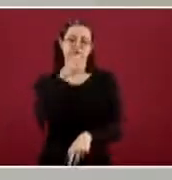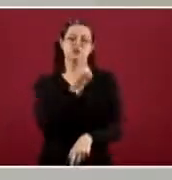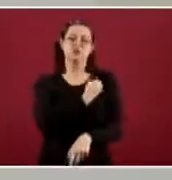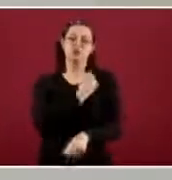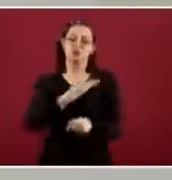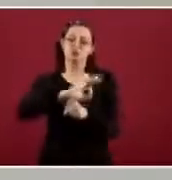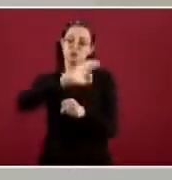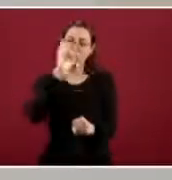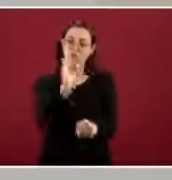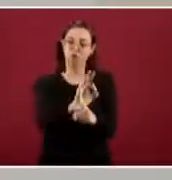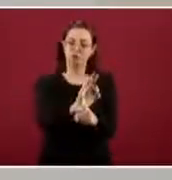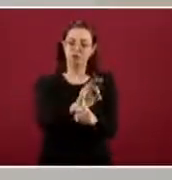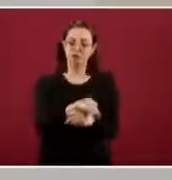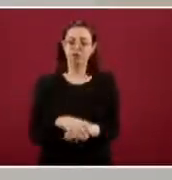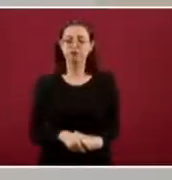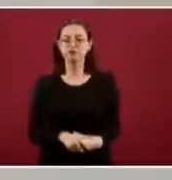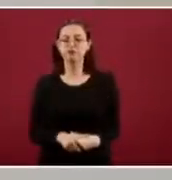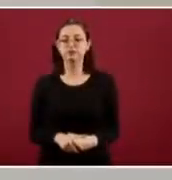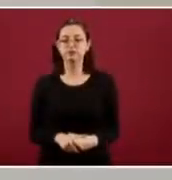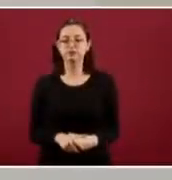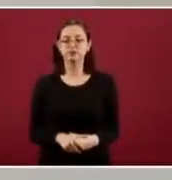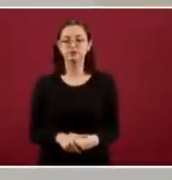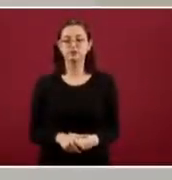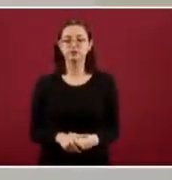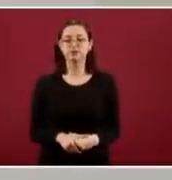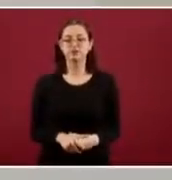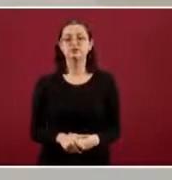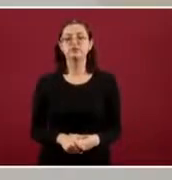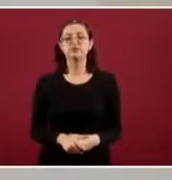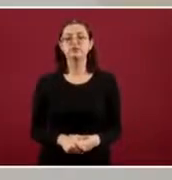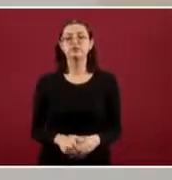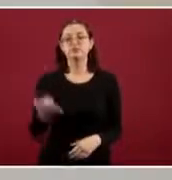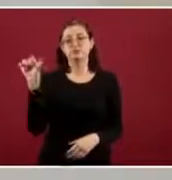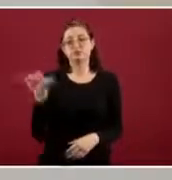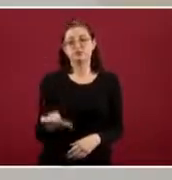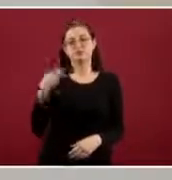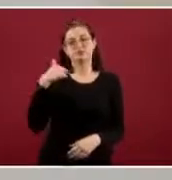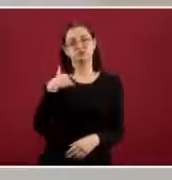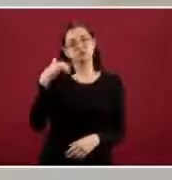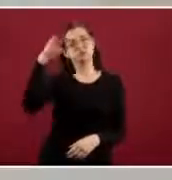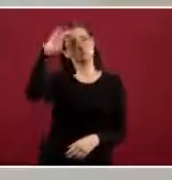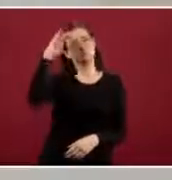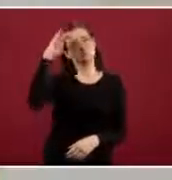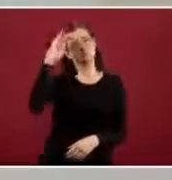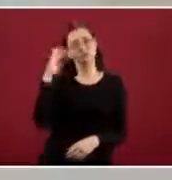a la nación. Esta reflexión la hago hoy por varias